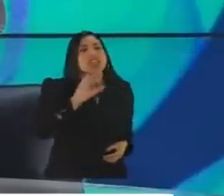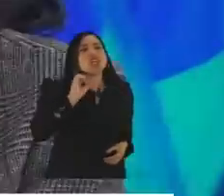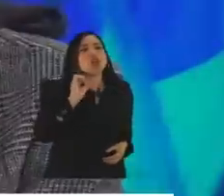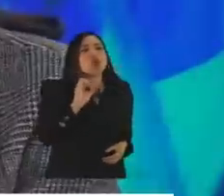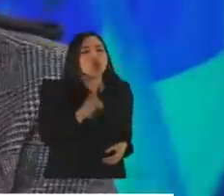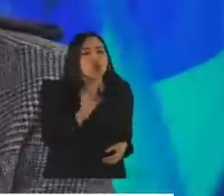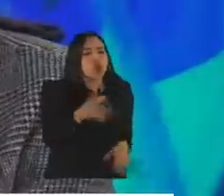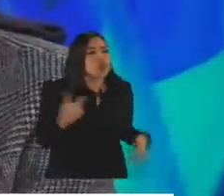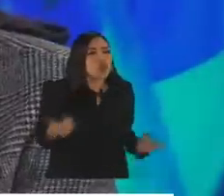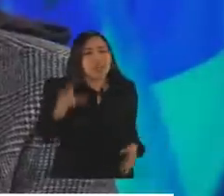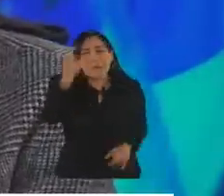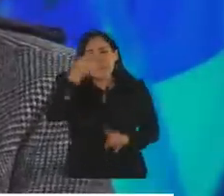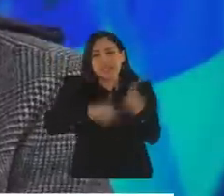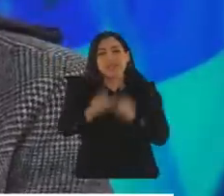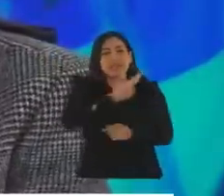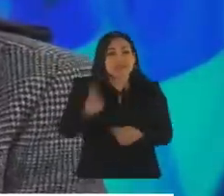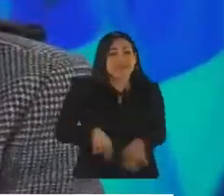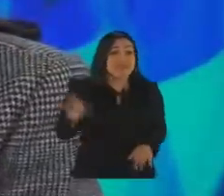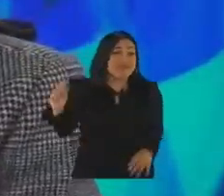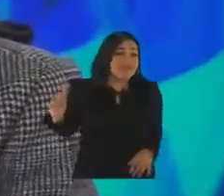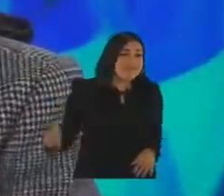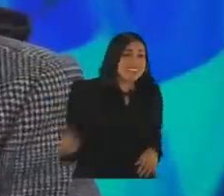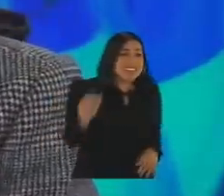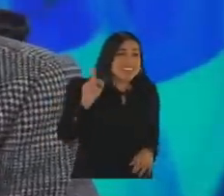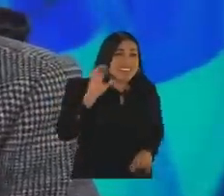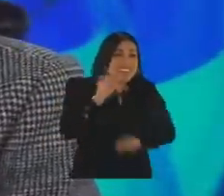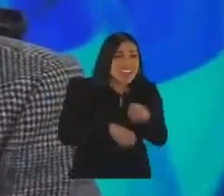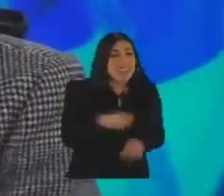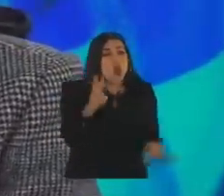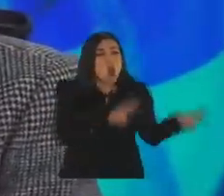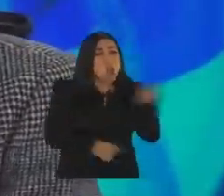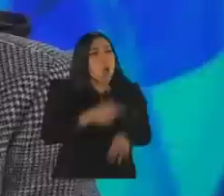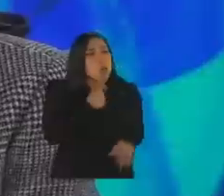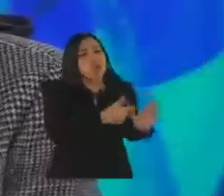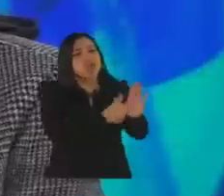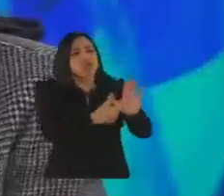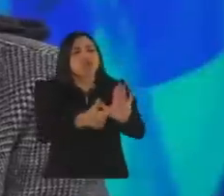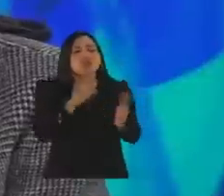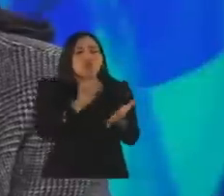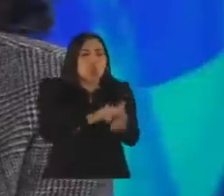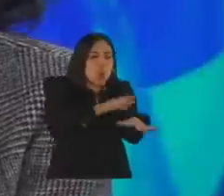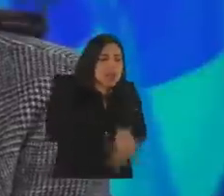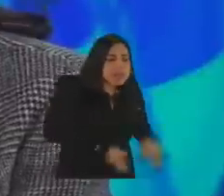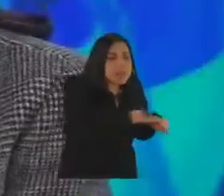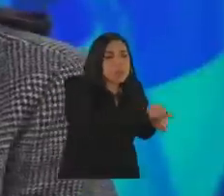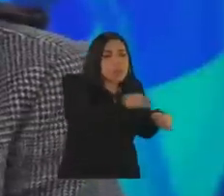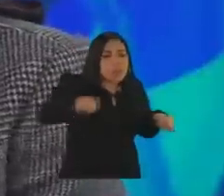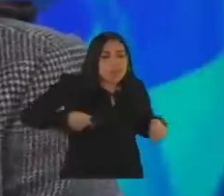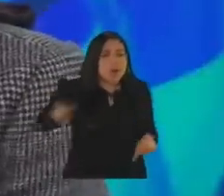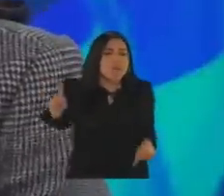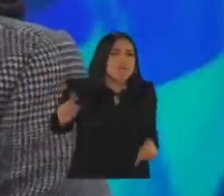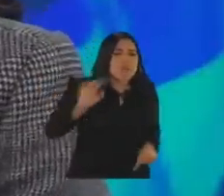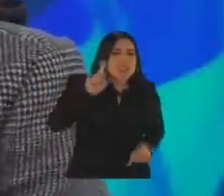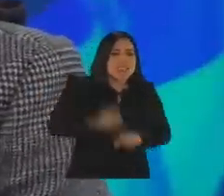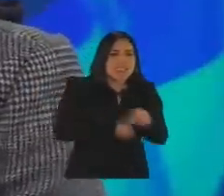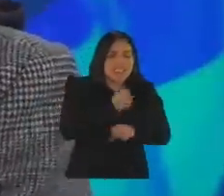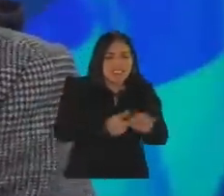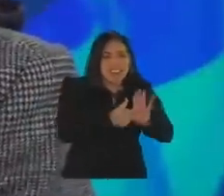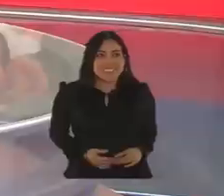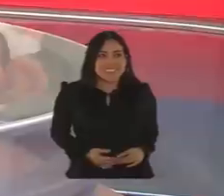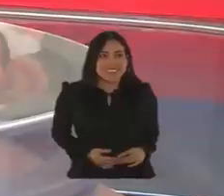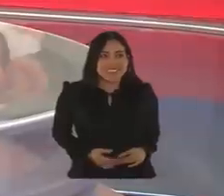tener la historia de los 60 obras más importantes, icónicas del museo, en los diferentes, o sea, movimientos del golf, en los